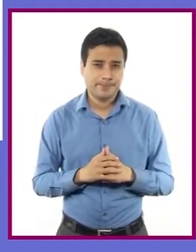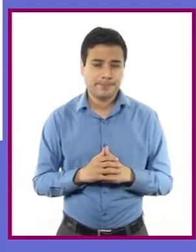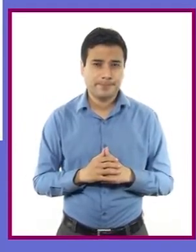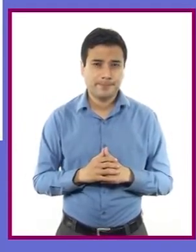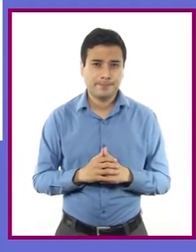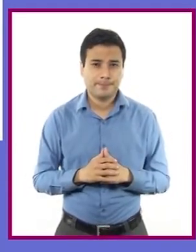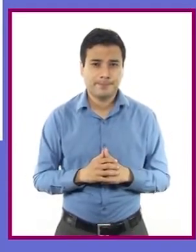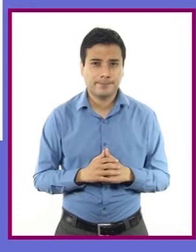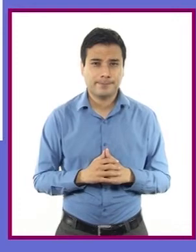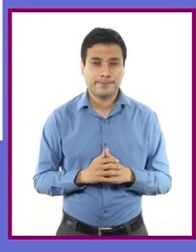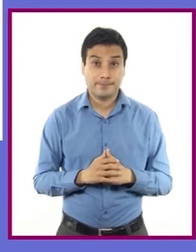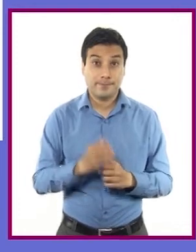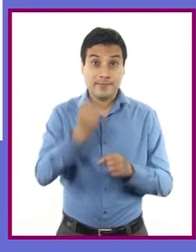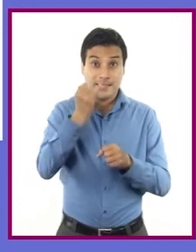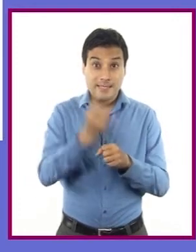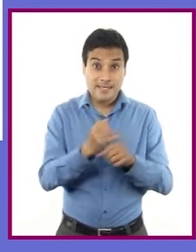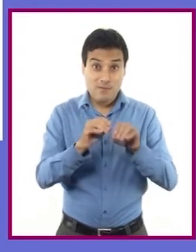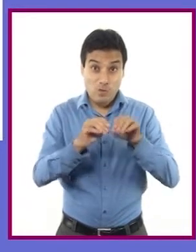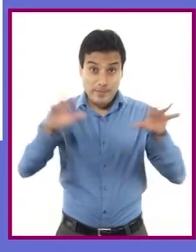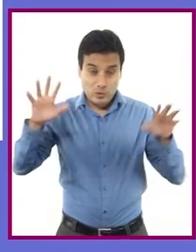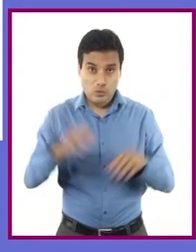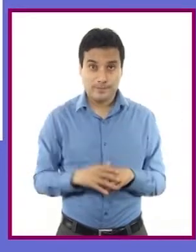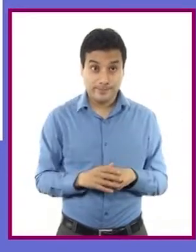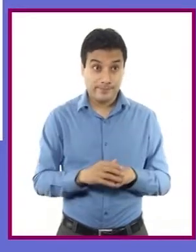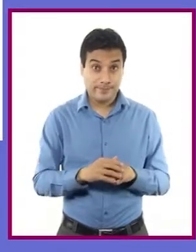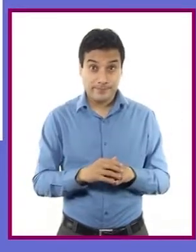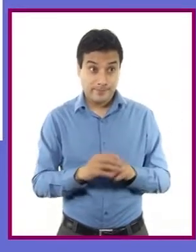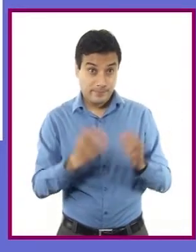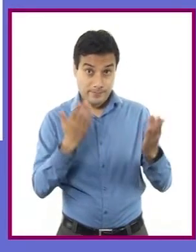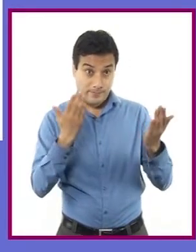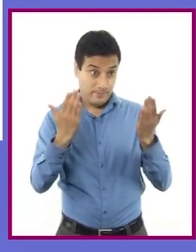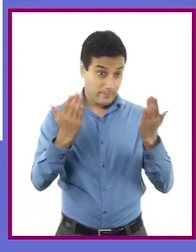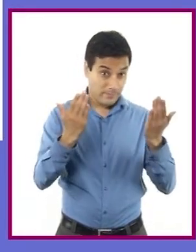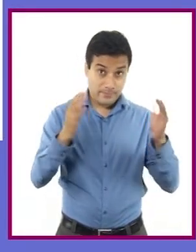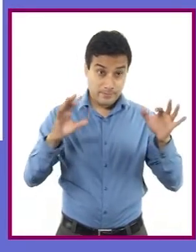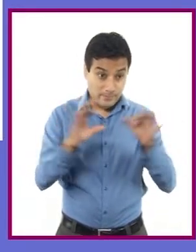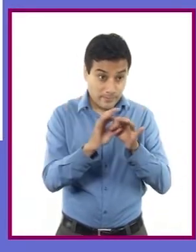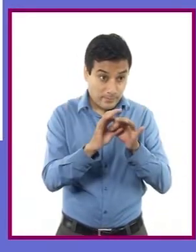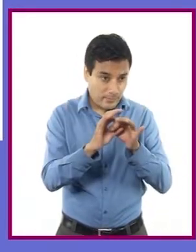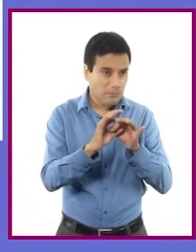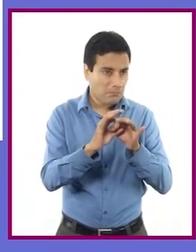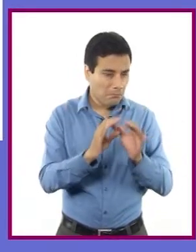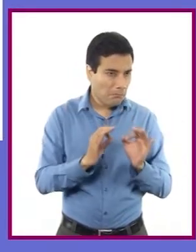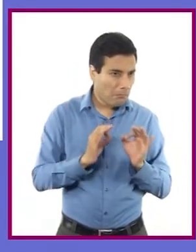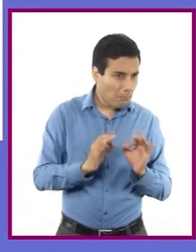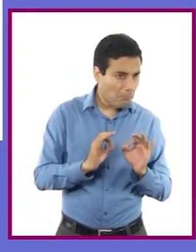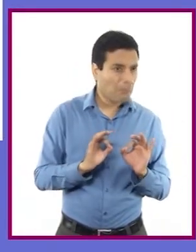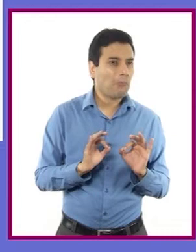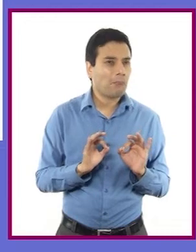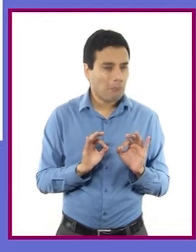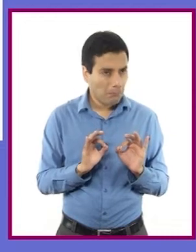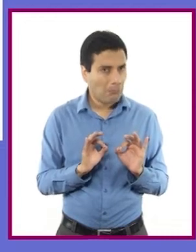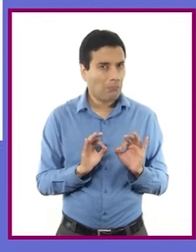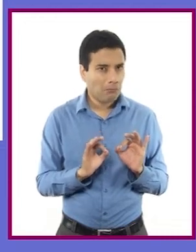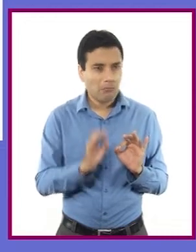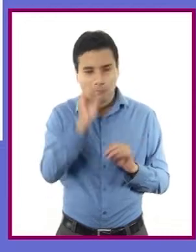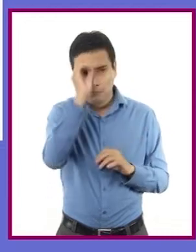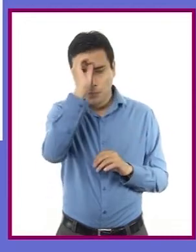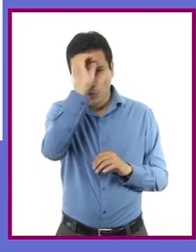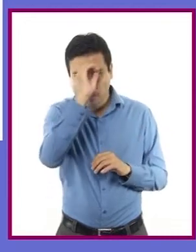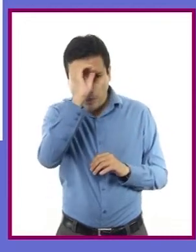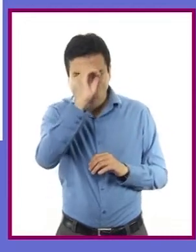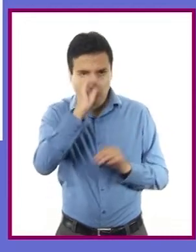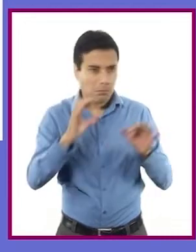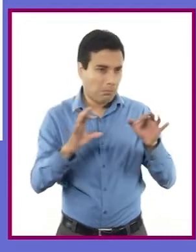Las ideas similares entre dos o más fuentes se manifiestan cuando éstas coinciden en el análisis o juicio que hacen sobre un